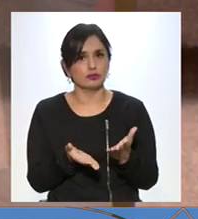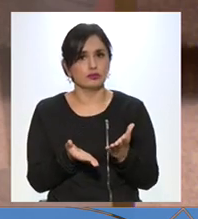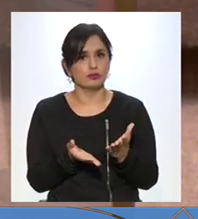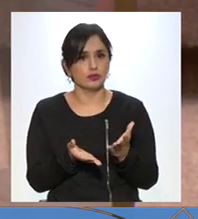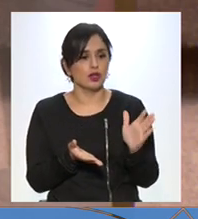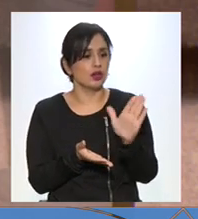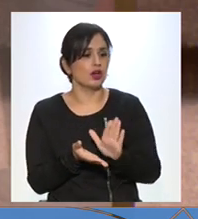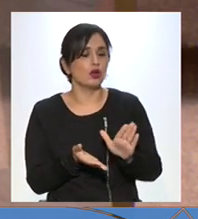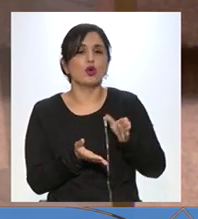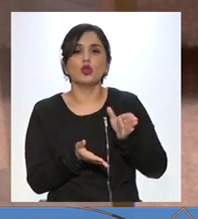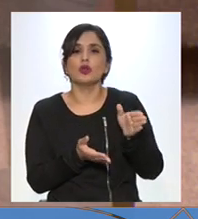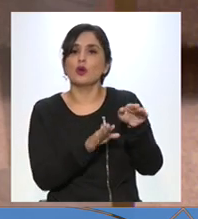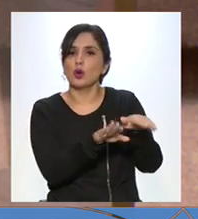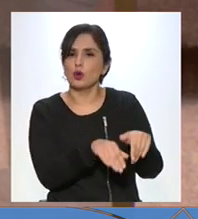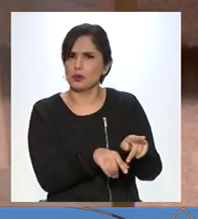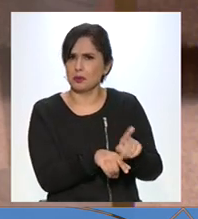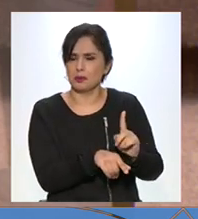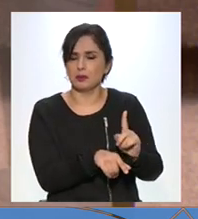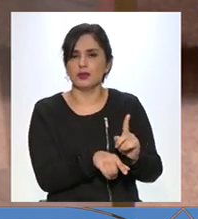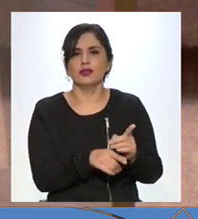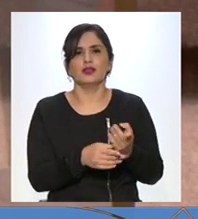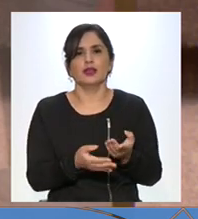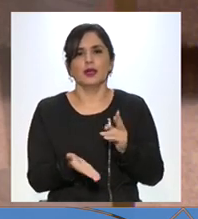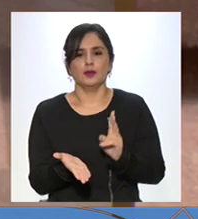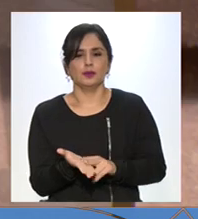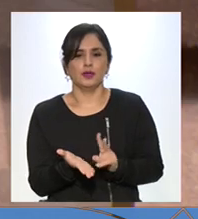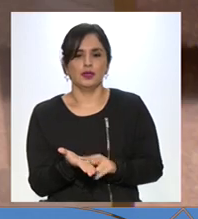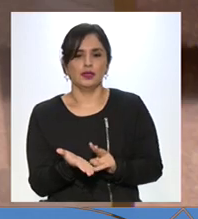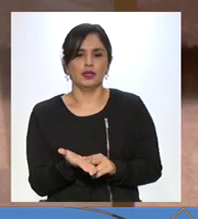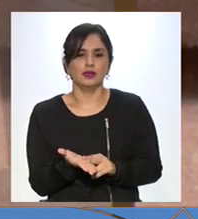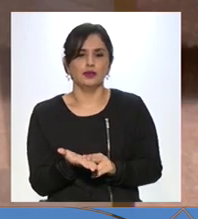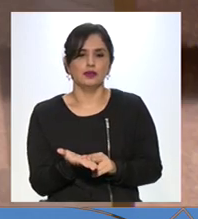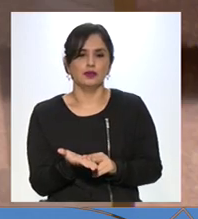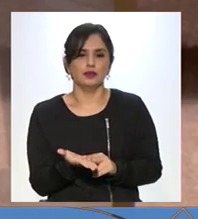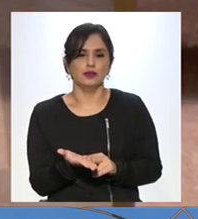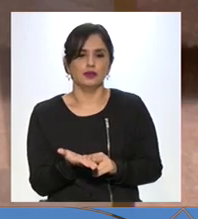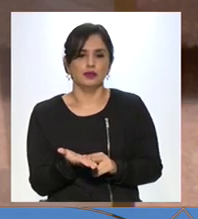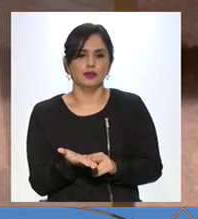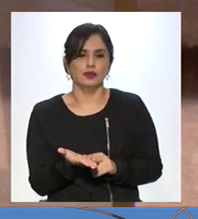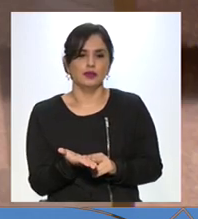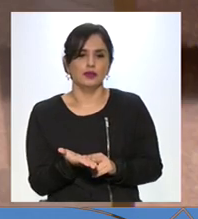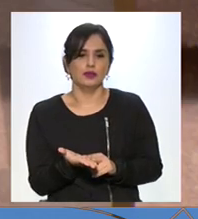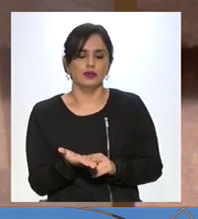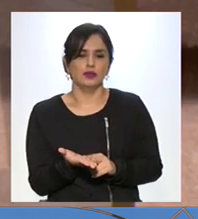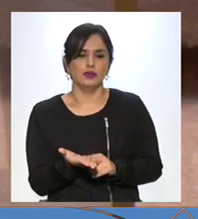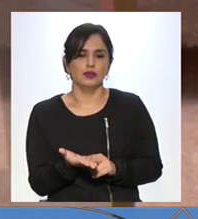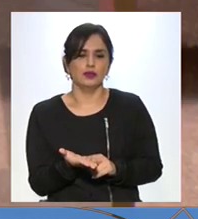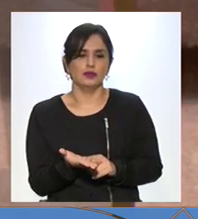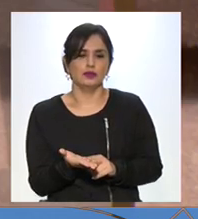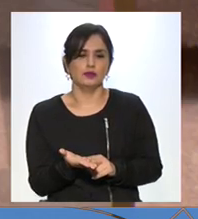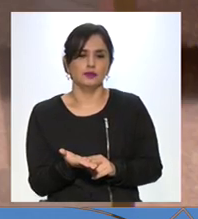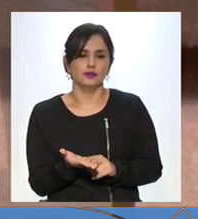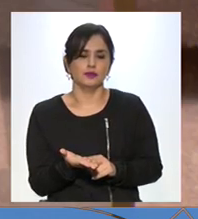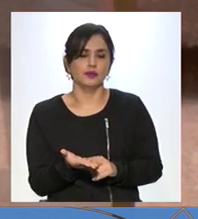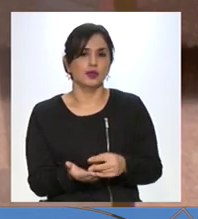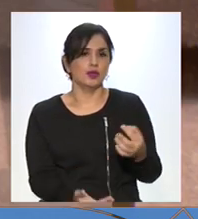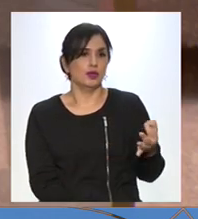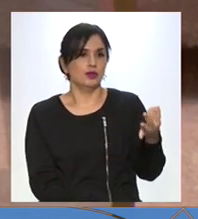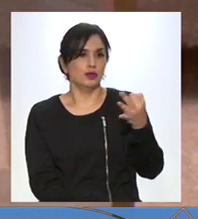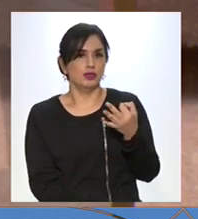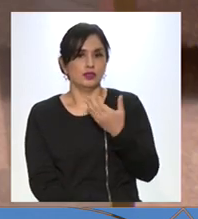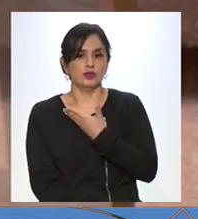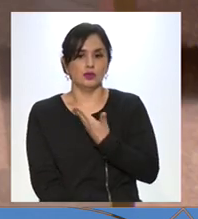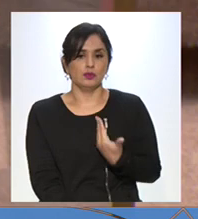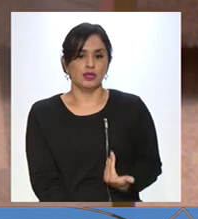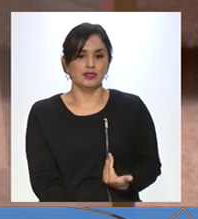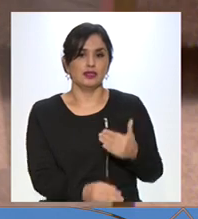aquello. La verdad, presidenta, es que lo que nos ha señalado el